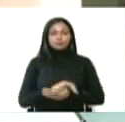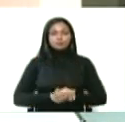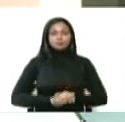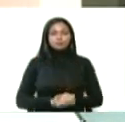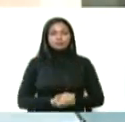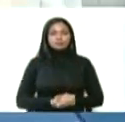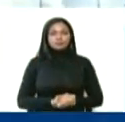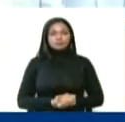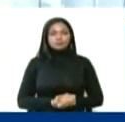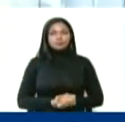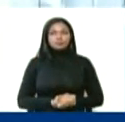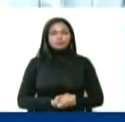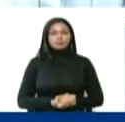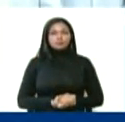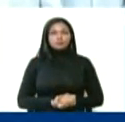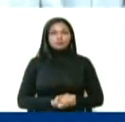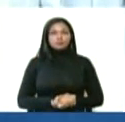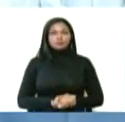Muro.